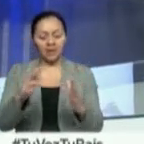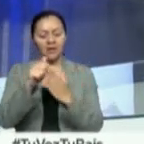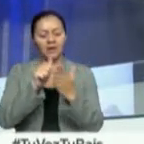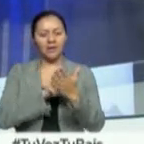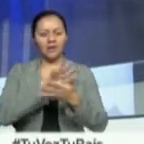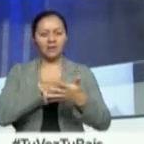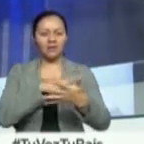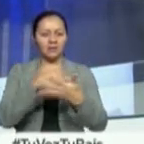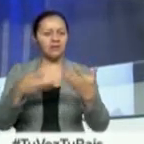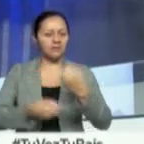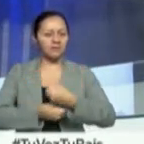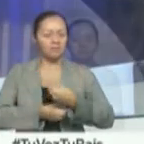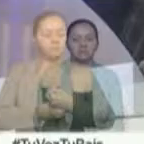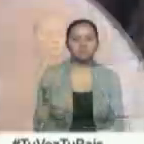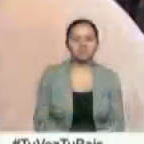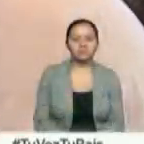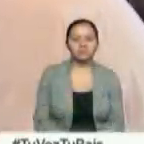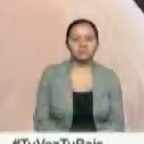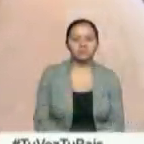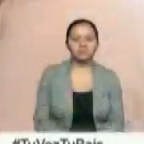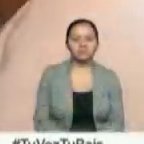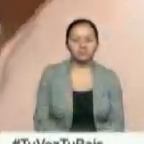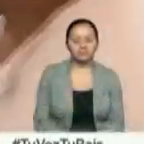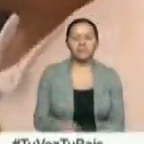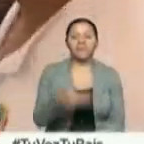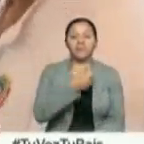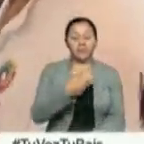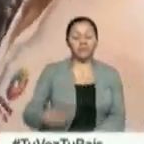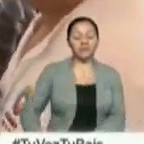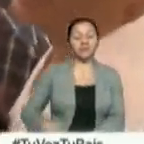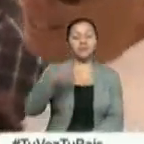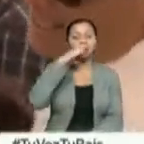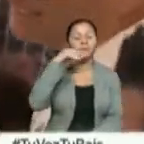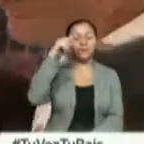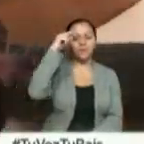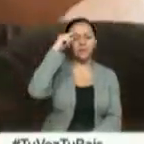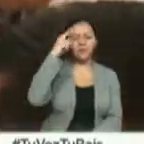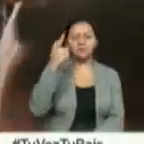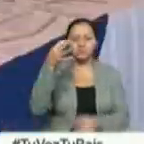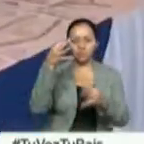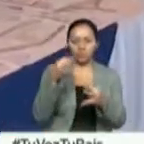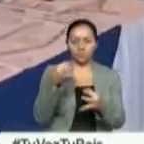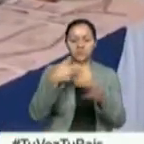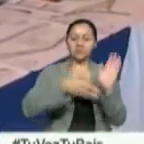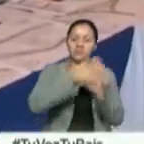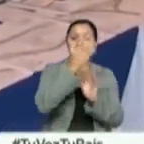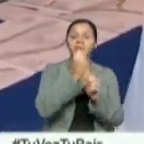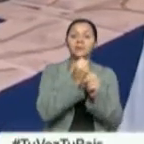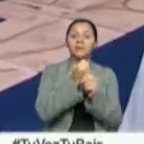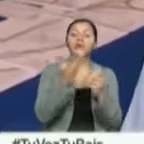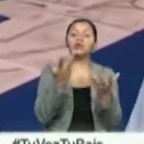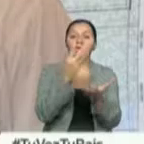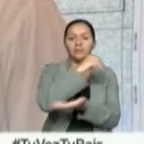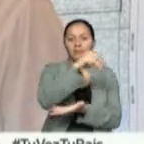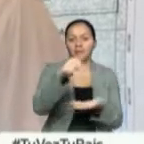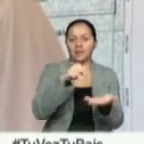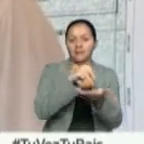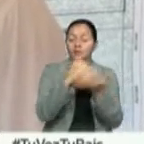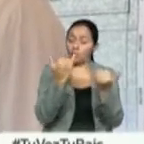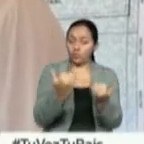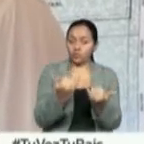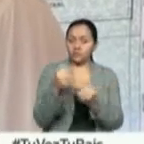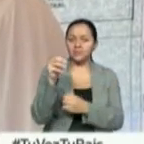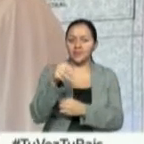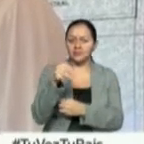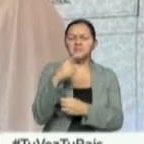una amplia agenda de trabajo el presidente de la república rafael correa cumplió una amplia agenda en la provincia de manabí con el